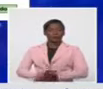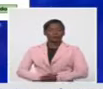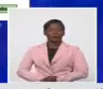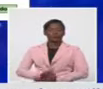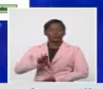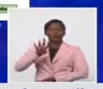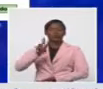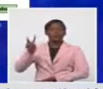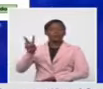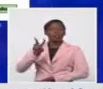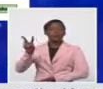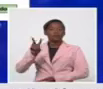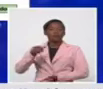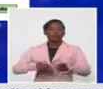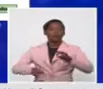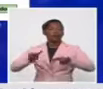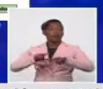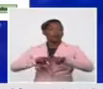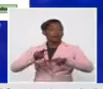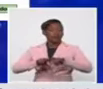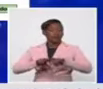422 en La Habana,